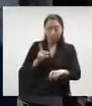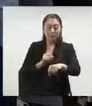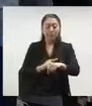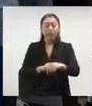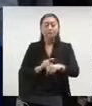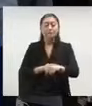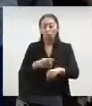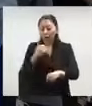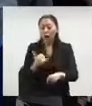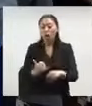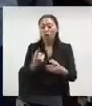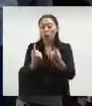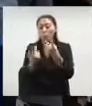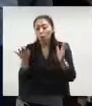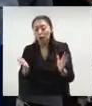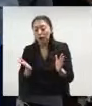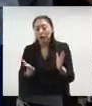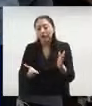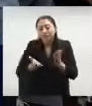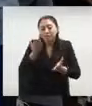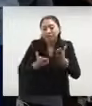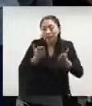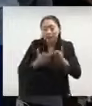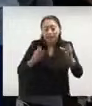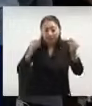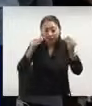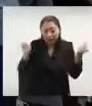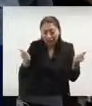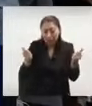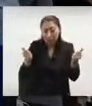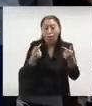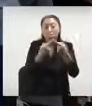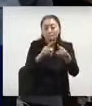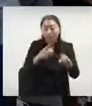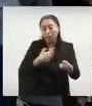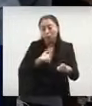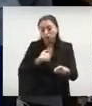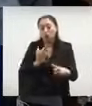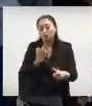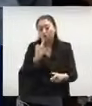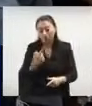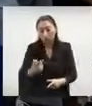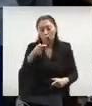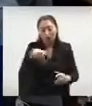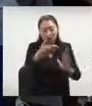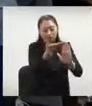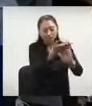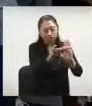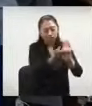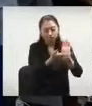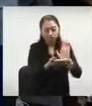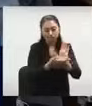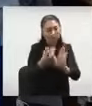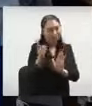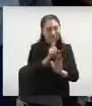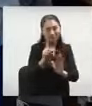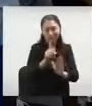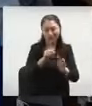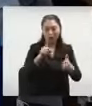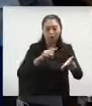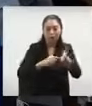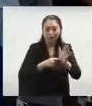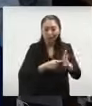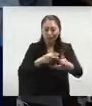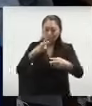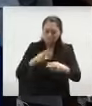va a ser, a lo mejor lo podemos apremiar, debemos de apremiarlo, pero yo insisto, ¿no? Este punto logístico no debería de ser un impedimento para